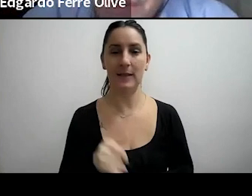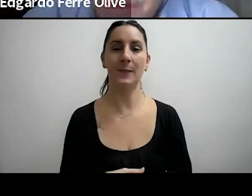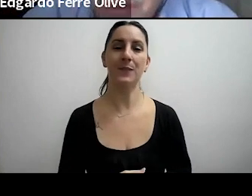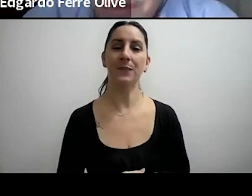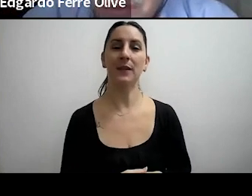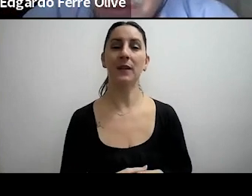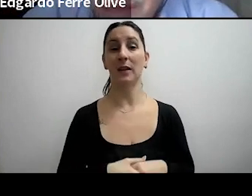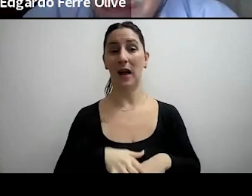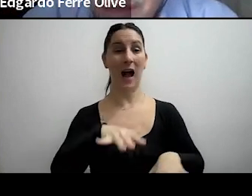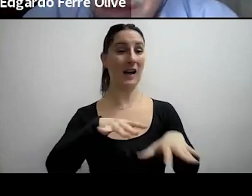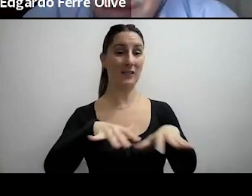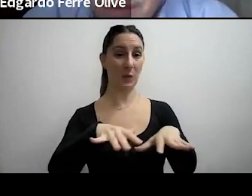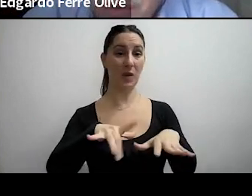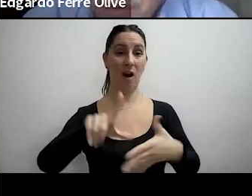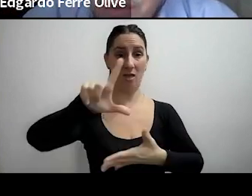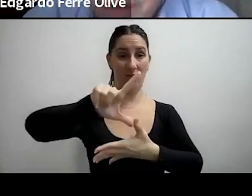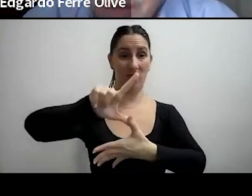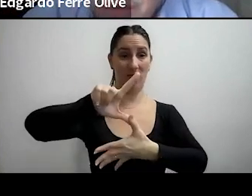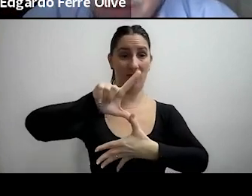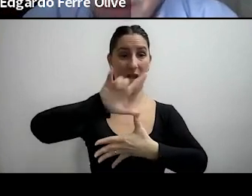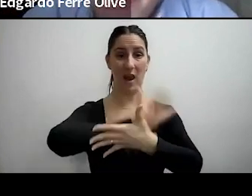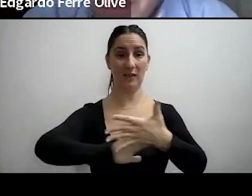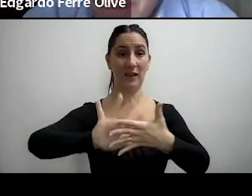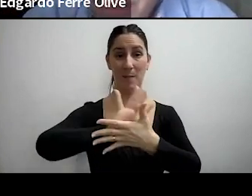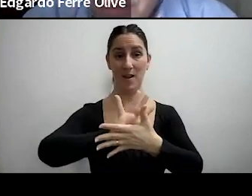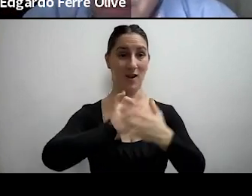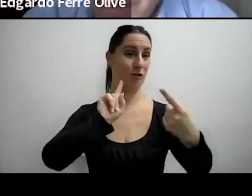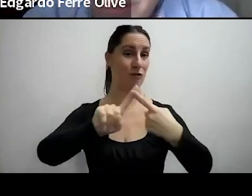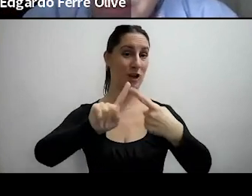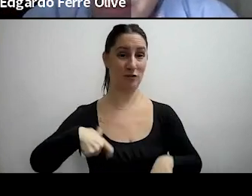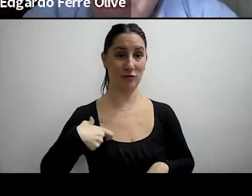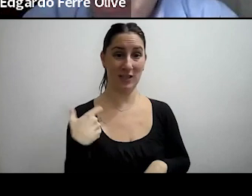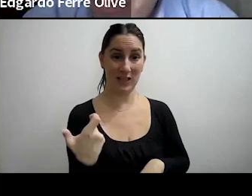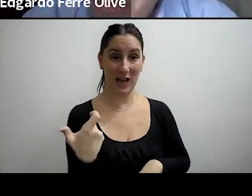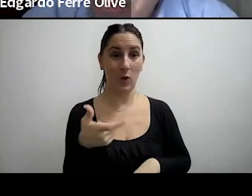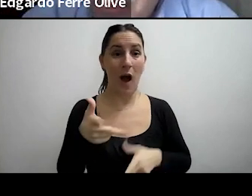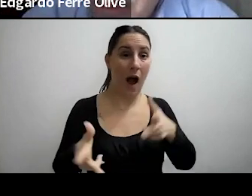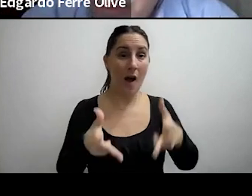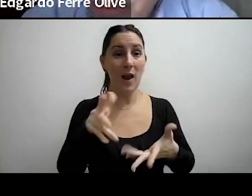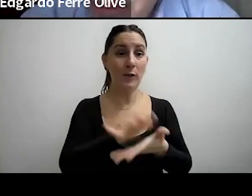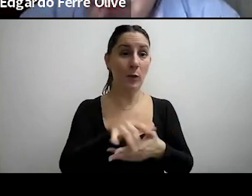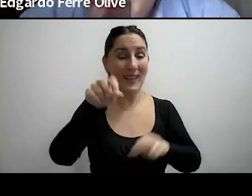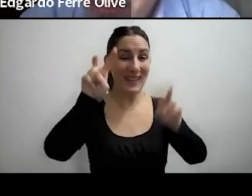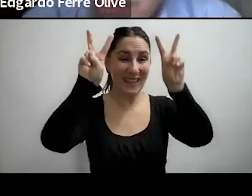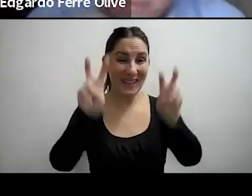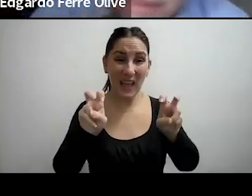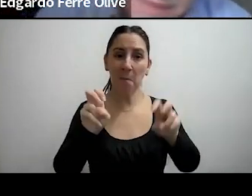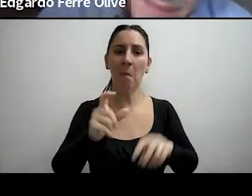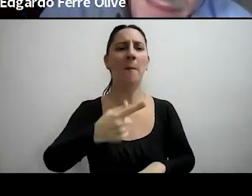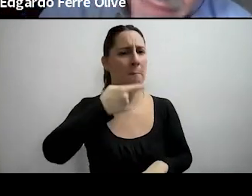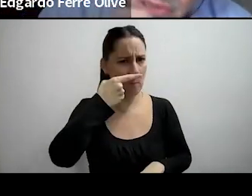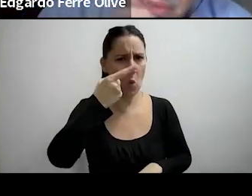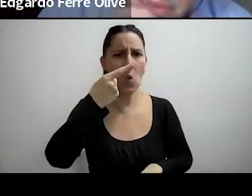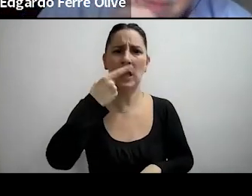que estamos haciendo a nivel latinoamericana con nuestro sindicato, trabajar estos temas me parece que es un tema muy, muy, muy interesante porque va a